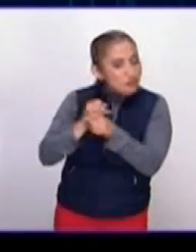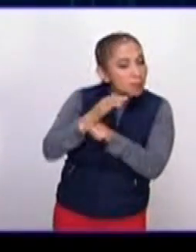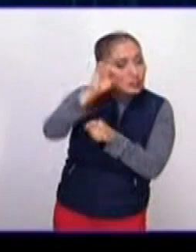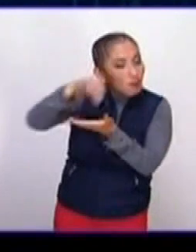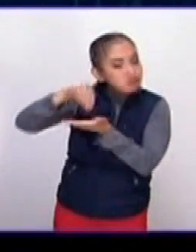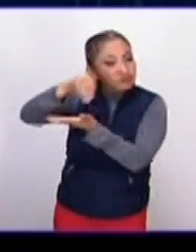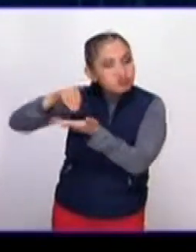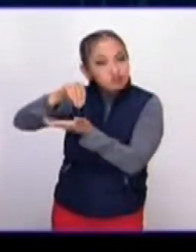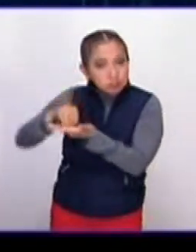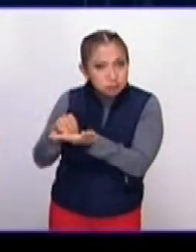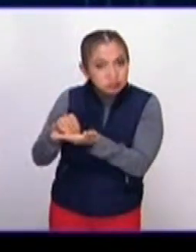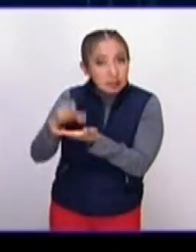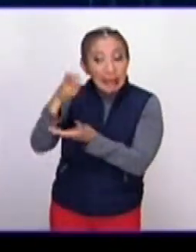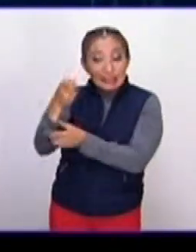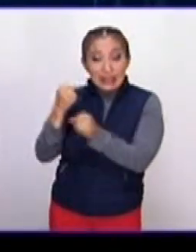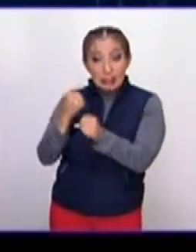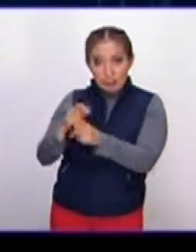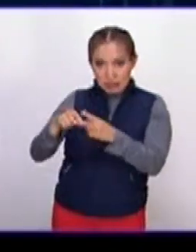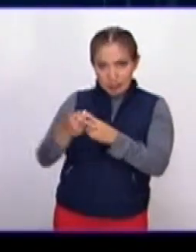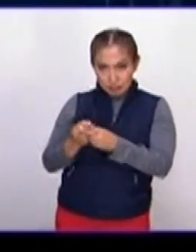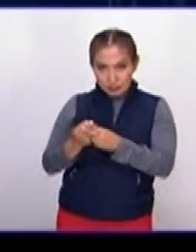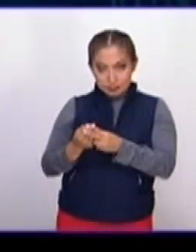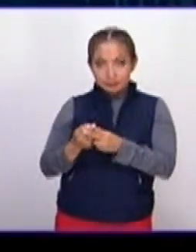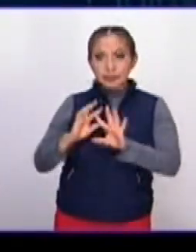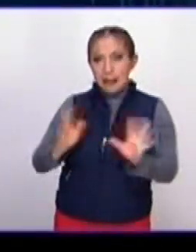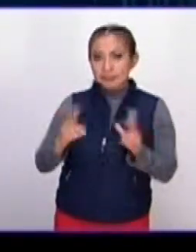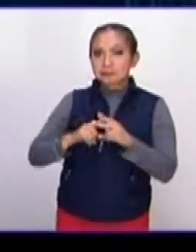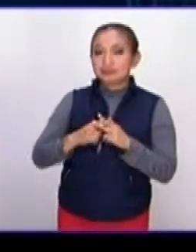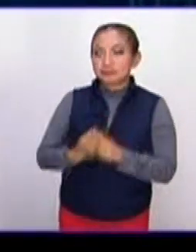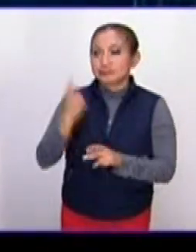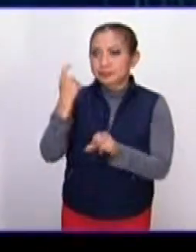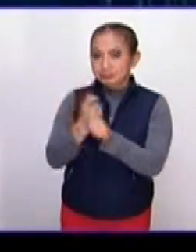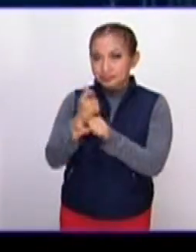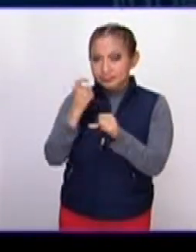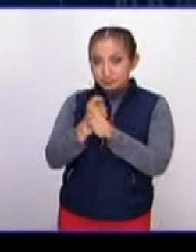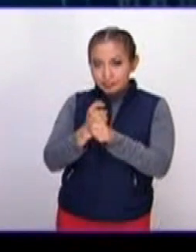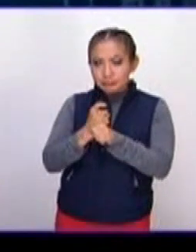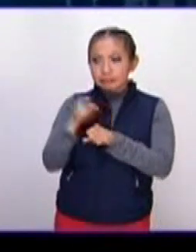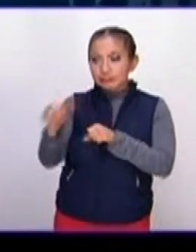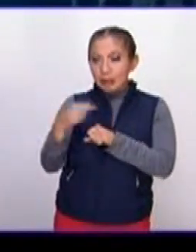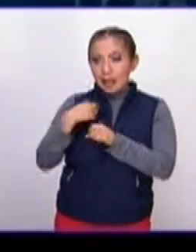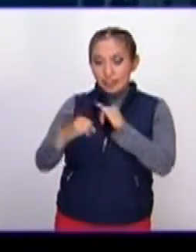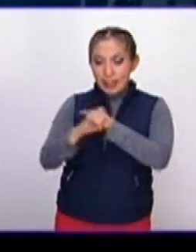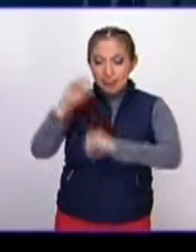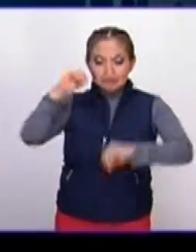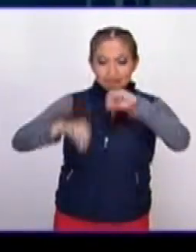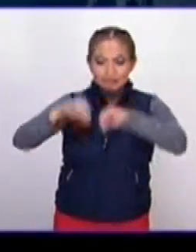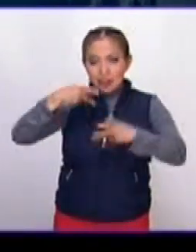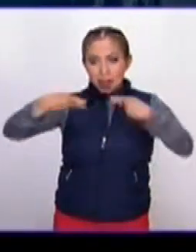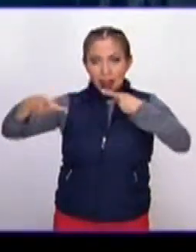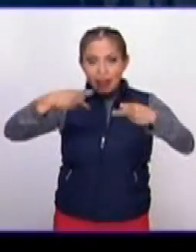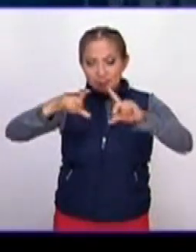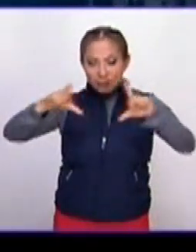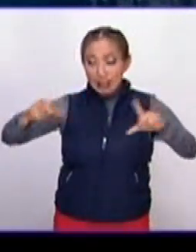todo esto. Este año iniciamos primero con lo que es la plataforma, porque